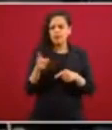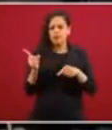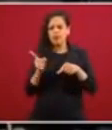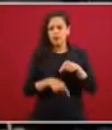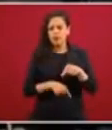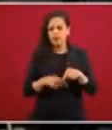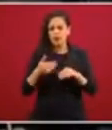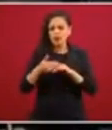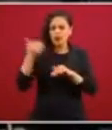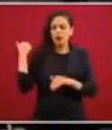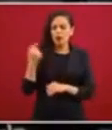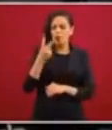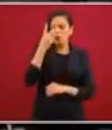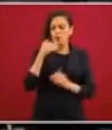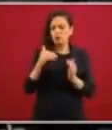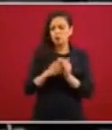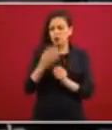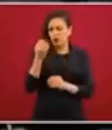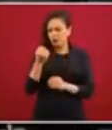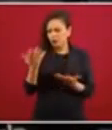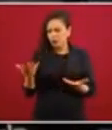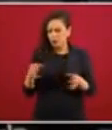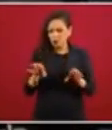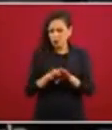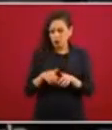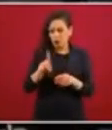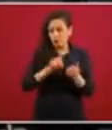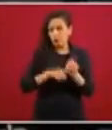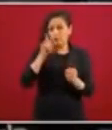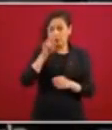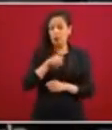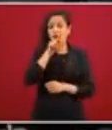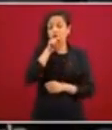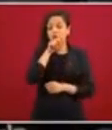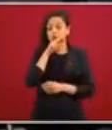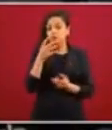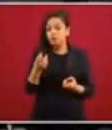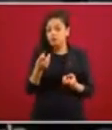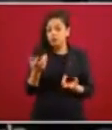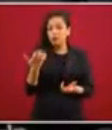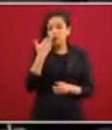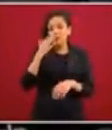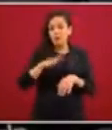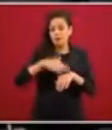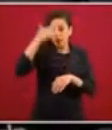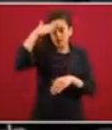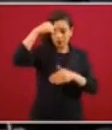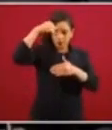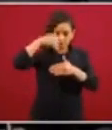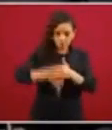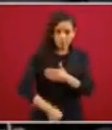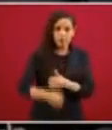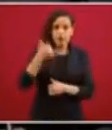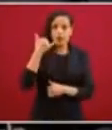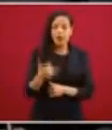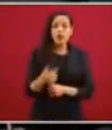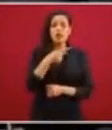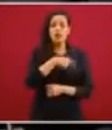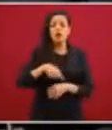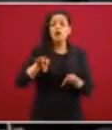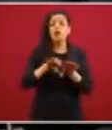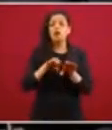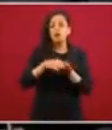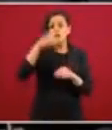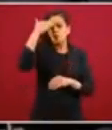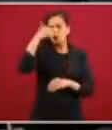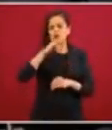desde 2009. Entonces, evidentemente están como muy preocupados por eso, quieren saber más del tema y quién les garantiza que los productos